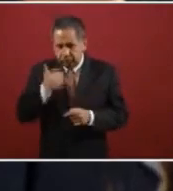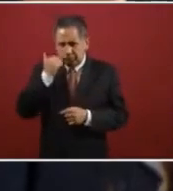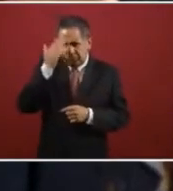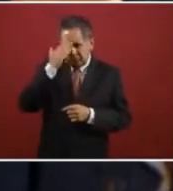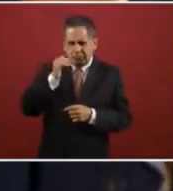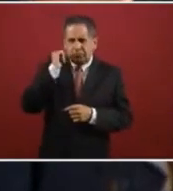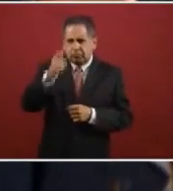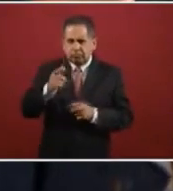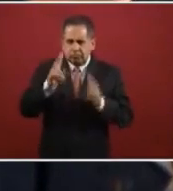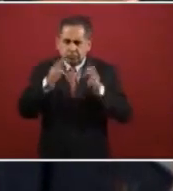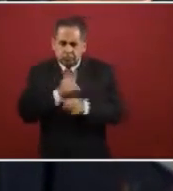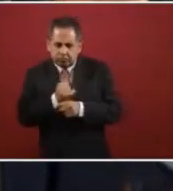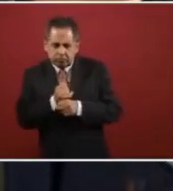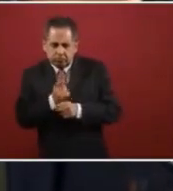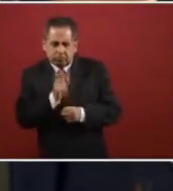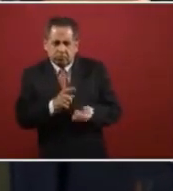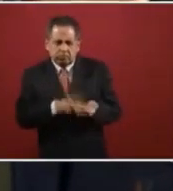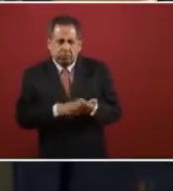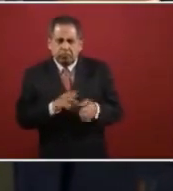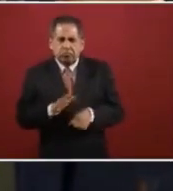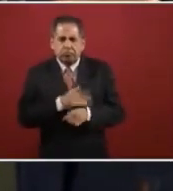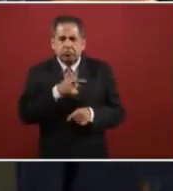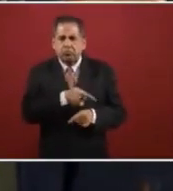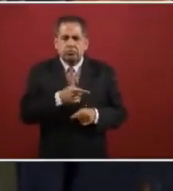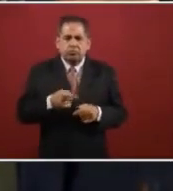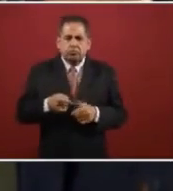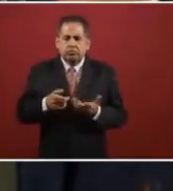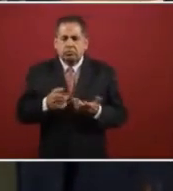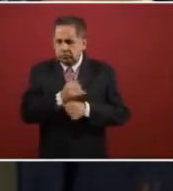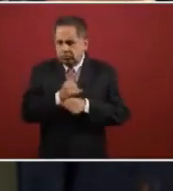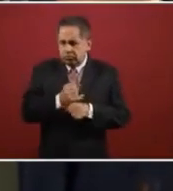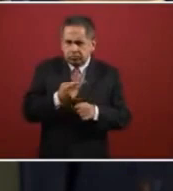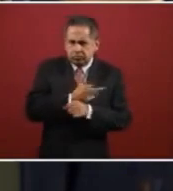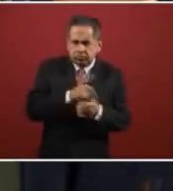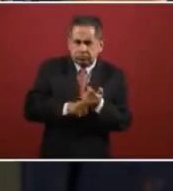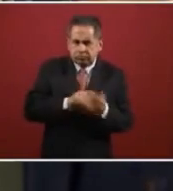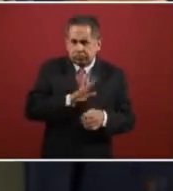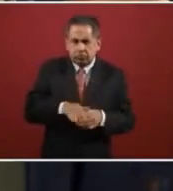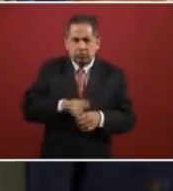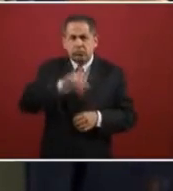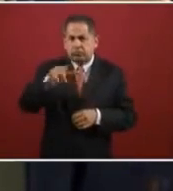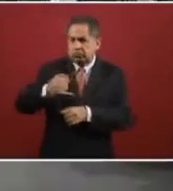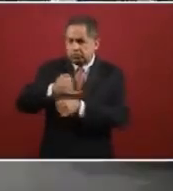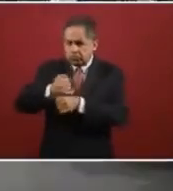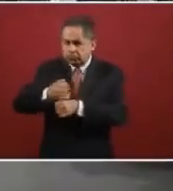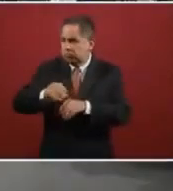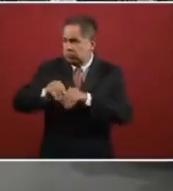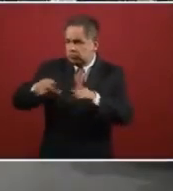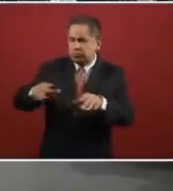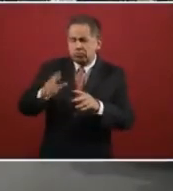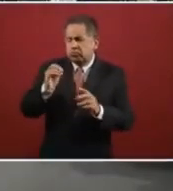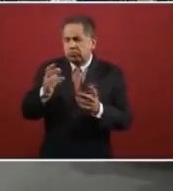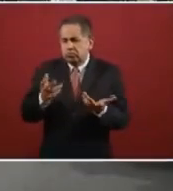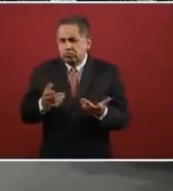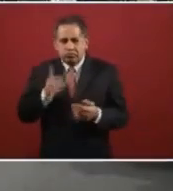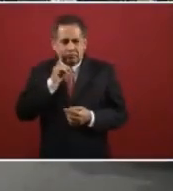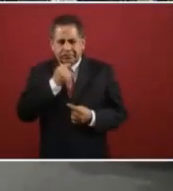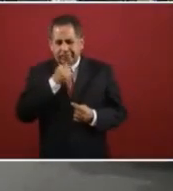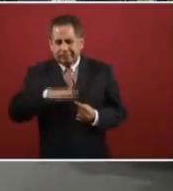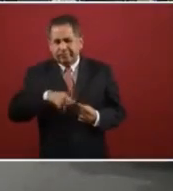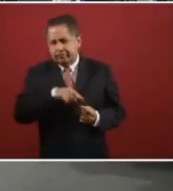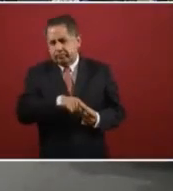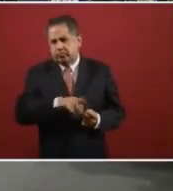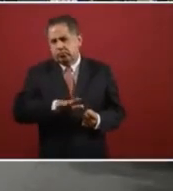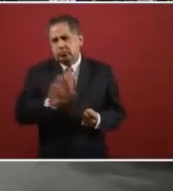si se está siguiendo el tema de por oficio si se va a dar alguna investigación al respecto de esa niña que